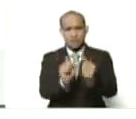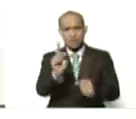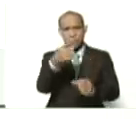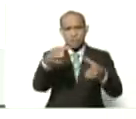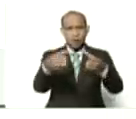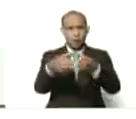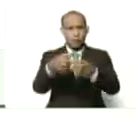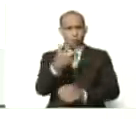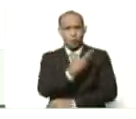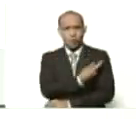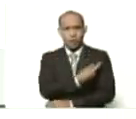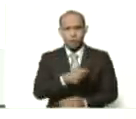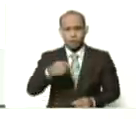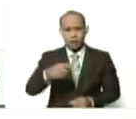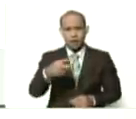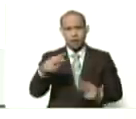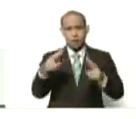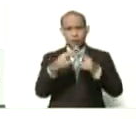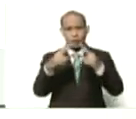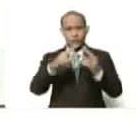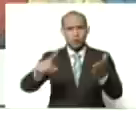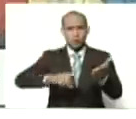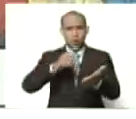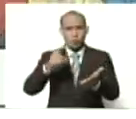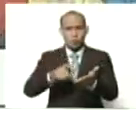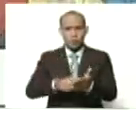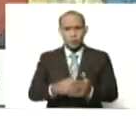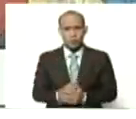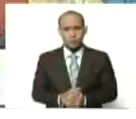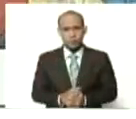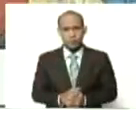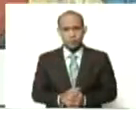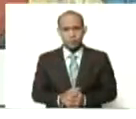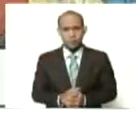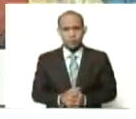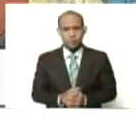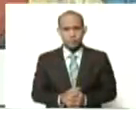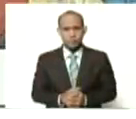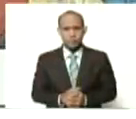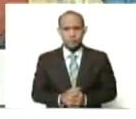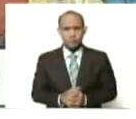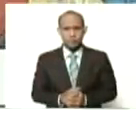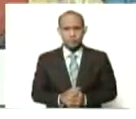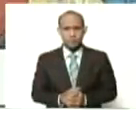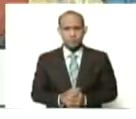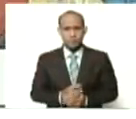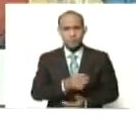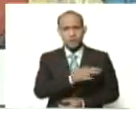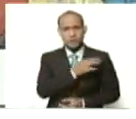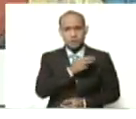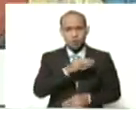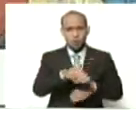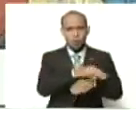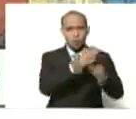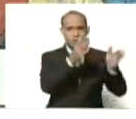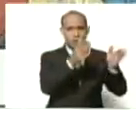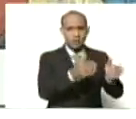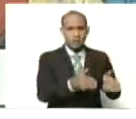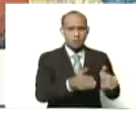vacunas es esta que estamos conociendo. Escuchen el concepto. Señora ministra,